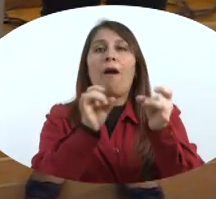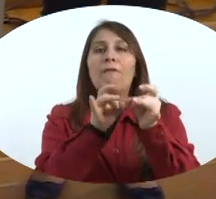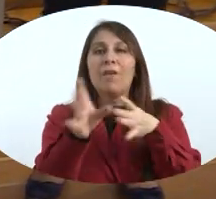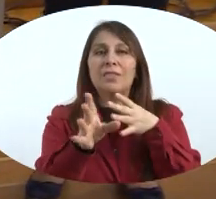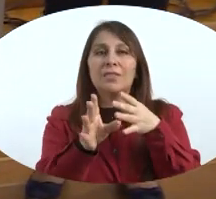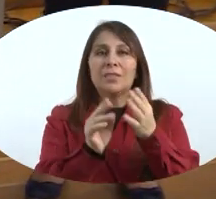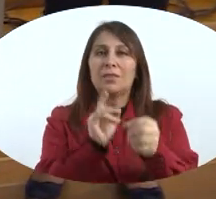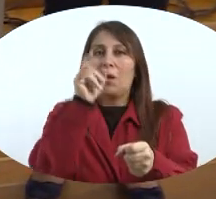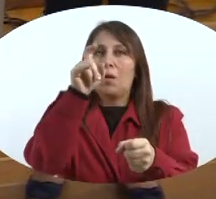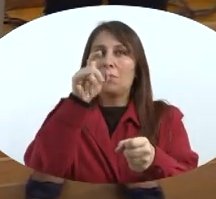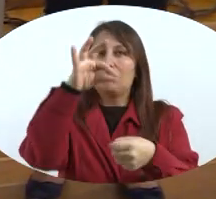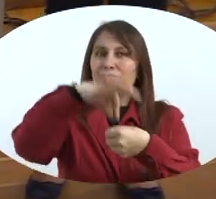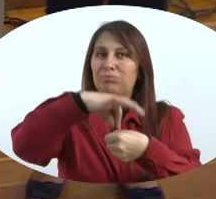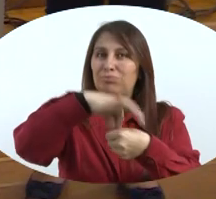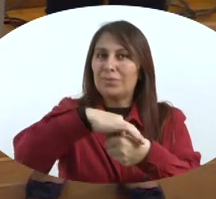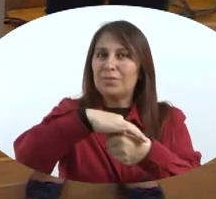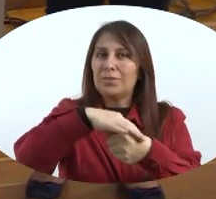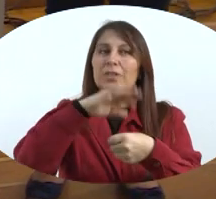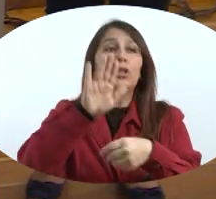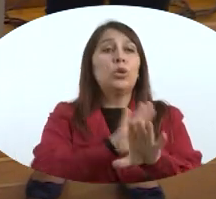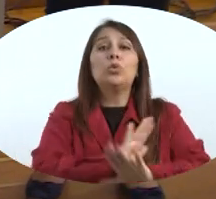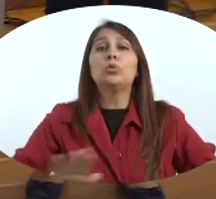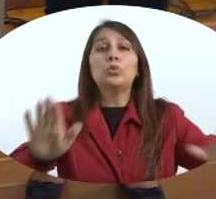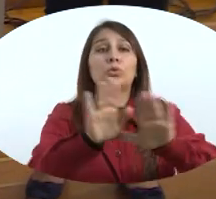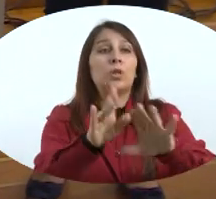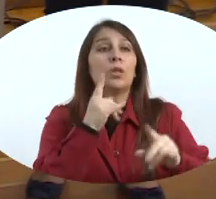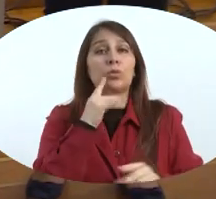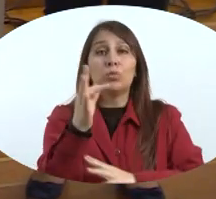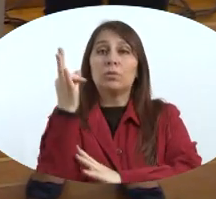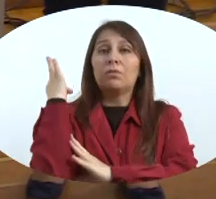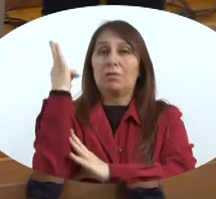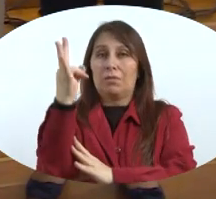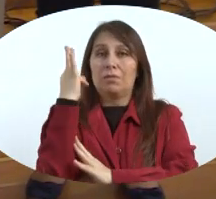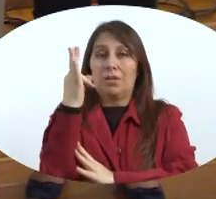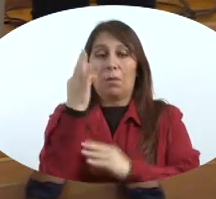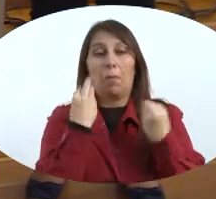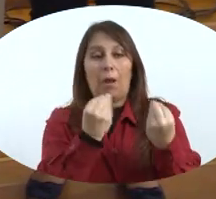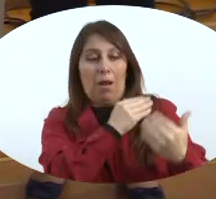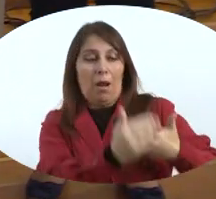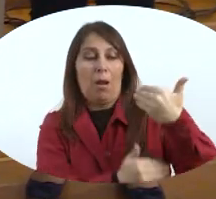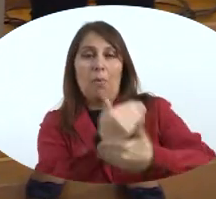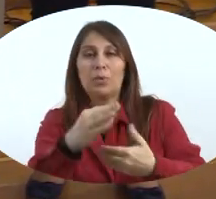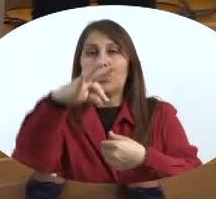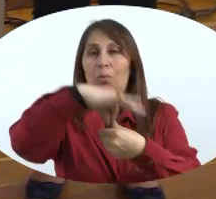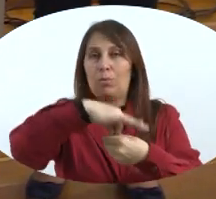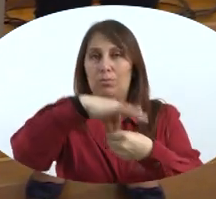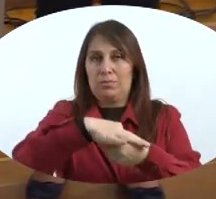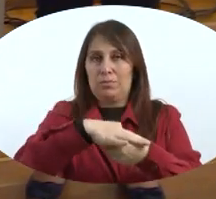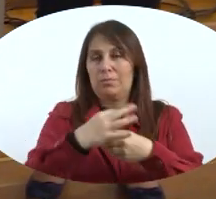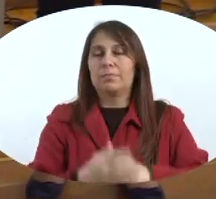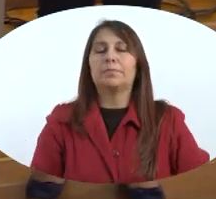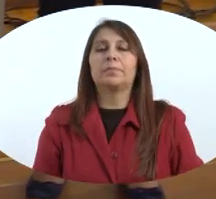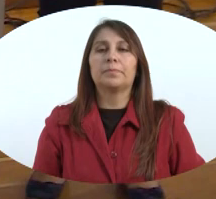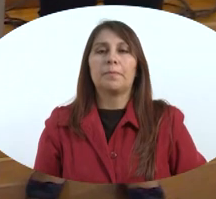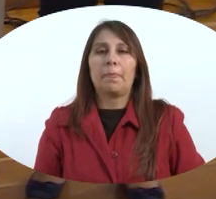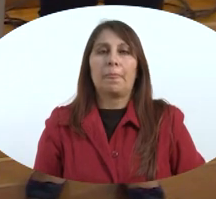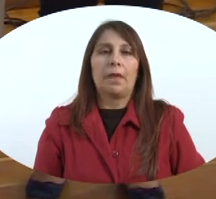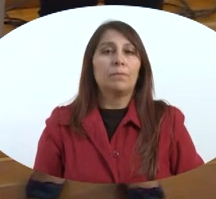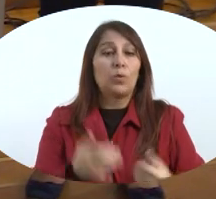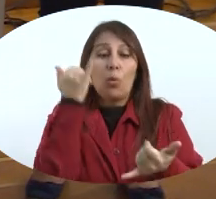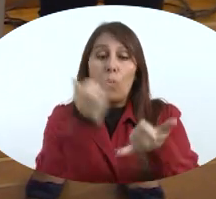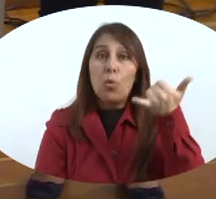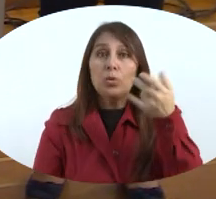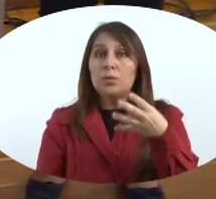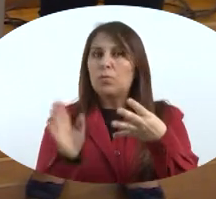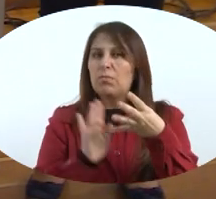votación y pues la posibilidad que tienen ustedes de designar un testigo en el proceso de la votación que se va a llevar acá y por